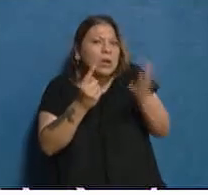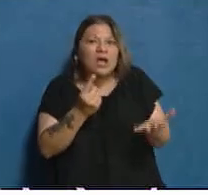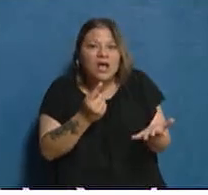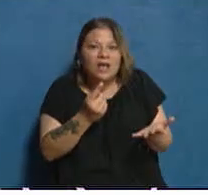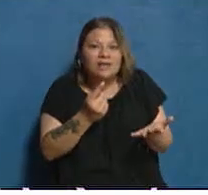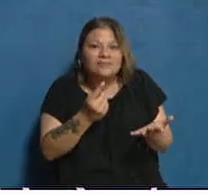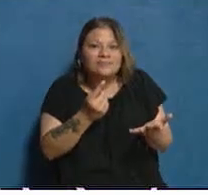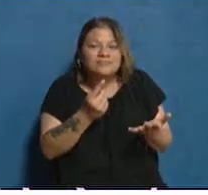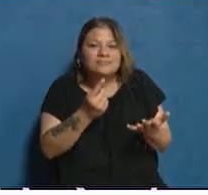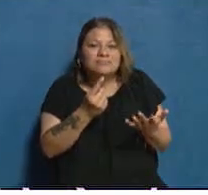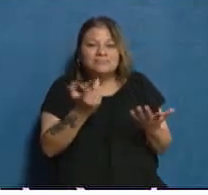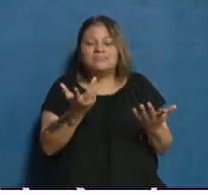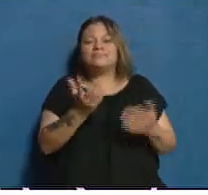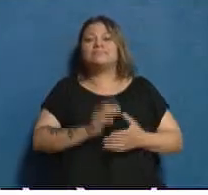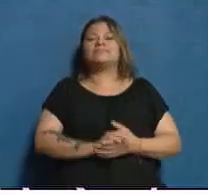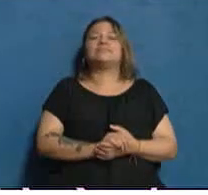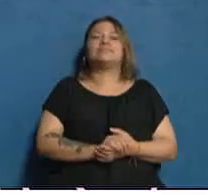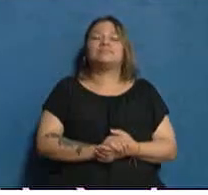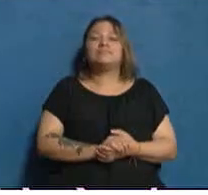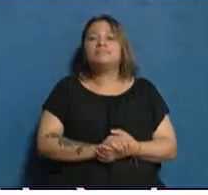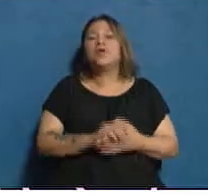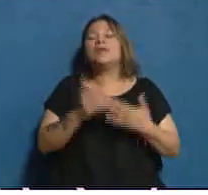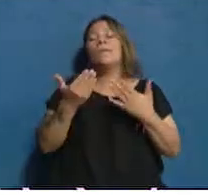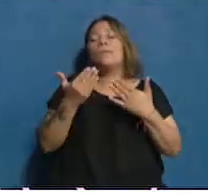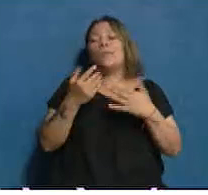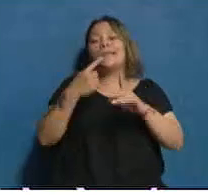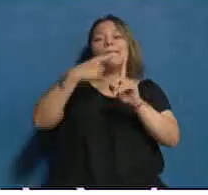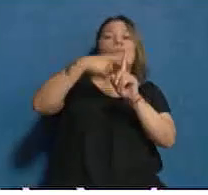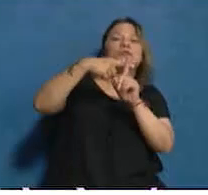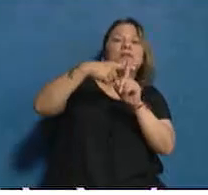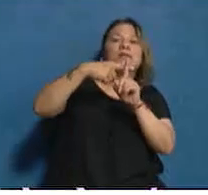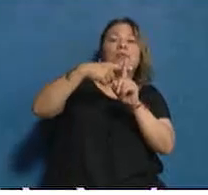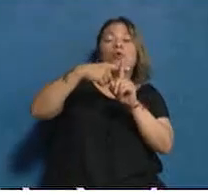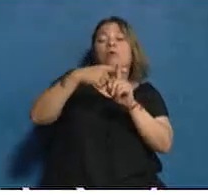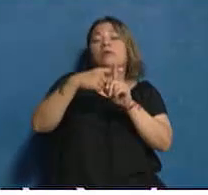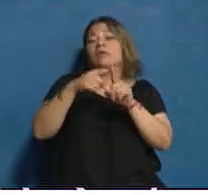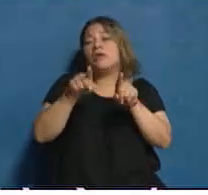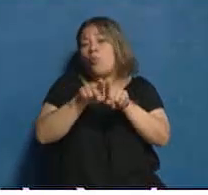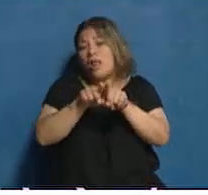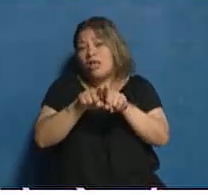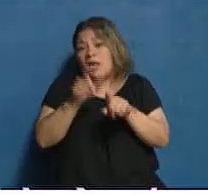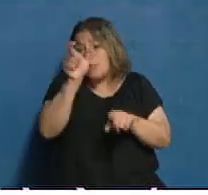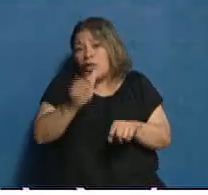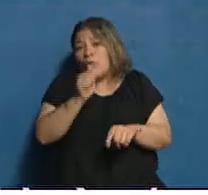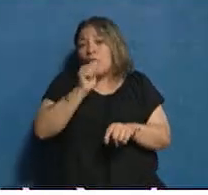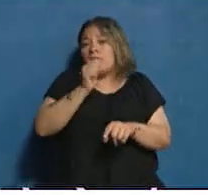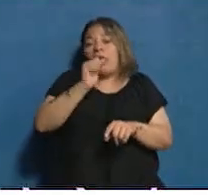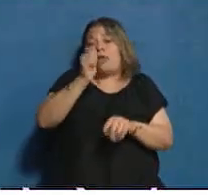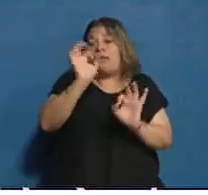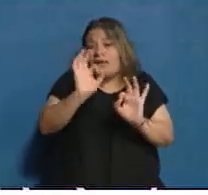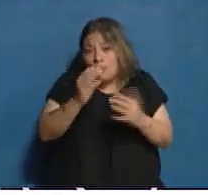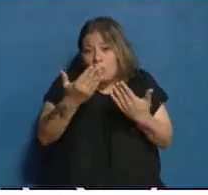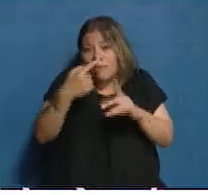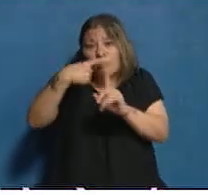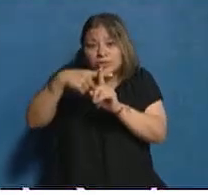marcarlo, aun cuando puede marcar positivo, aun cuando la persona no ha tomado. Claro. Tienen no ese solo